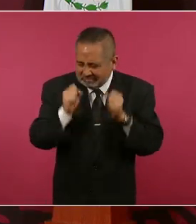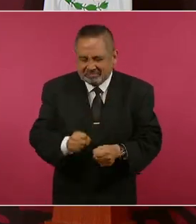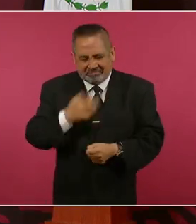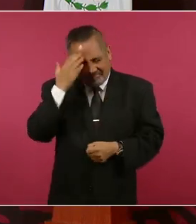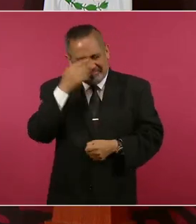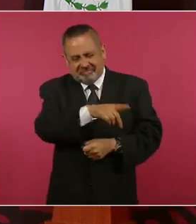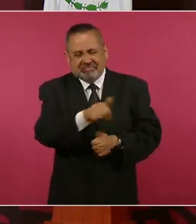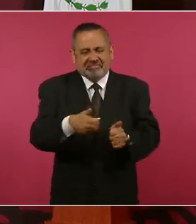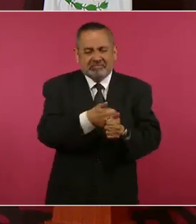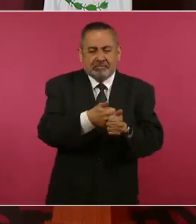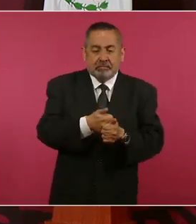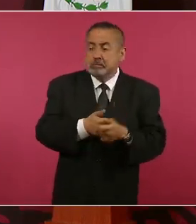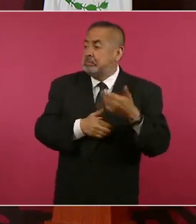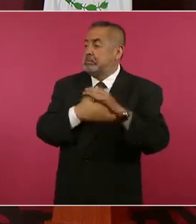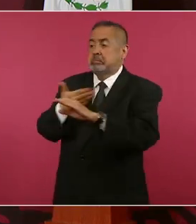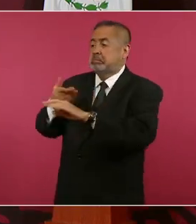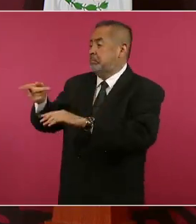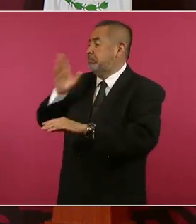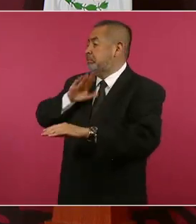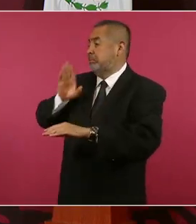o conservadores de México